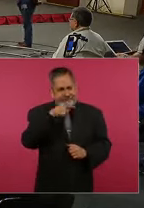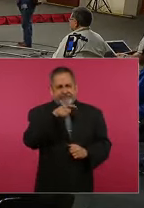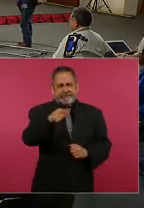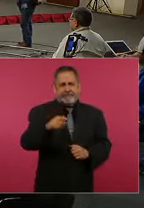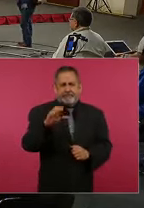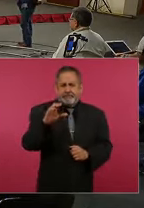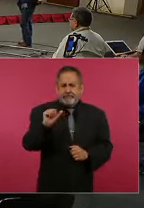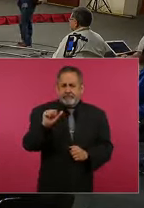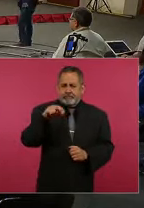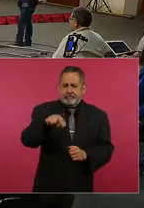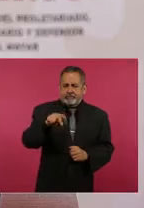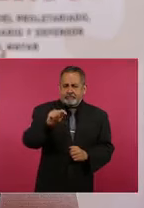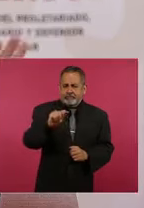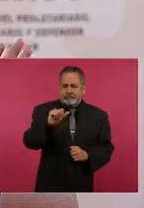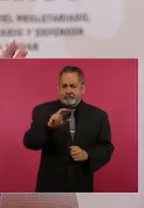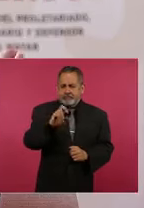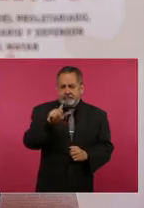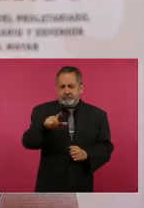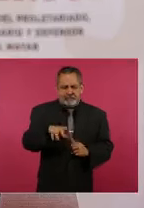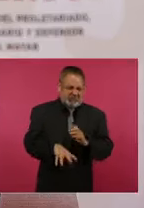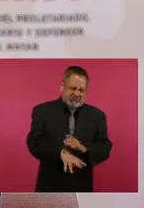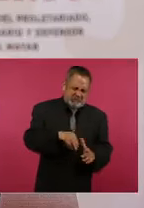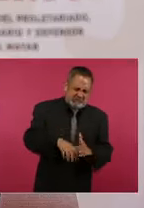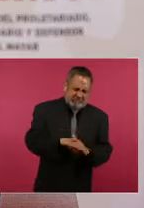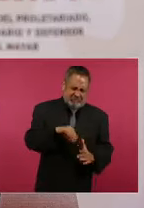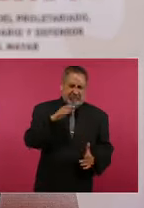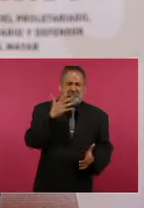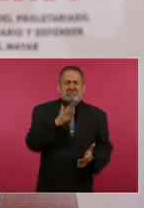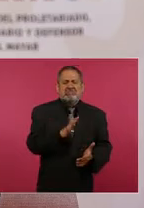Cantarell, se lo acabaron.